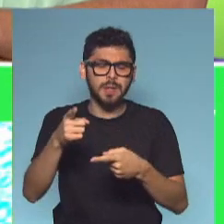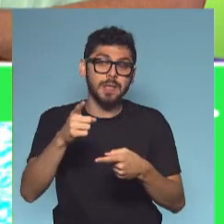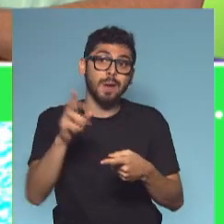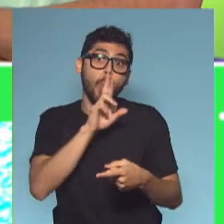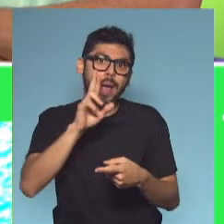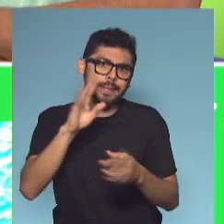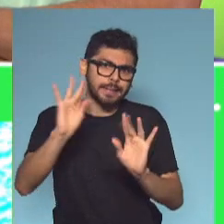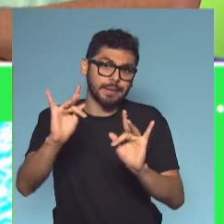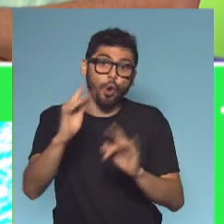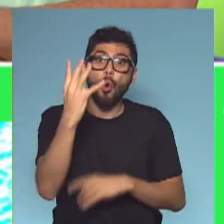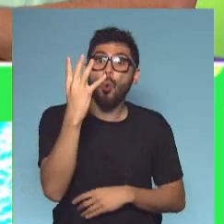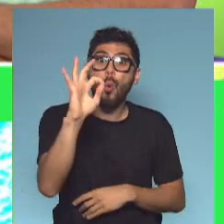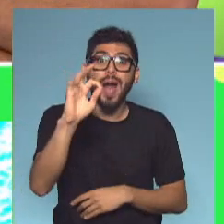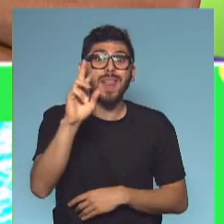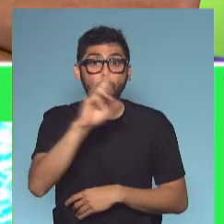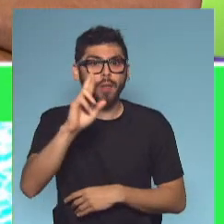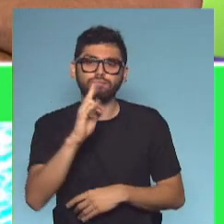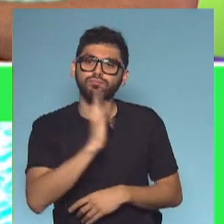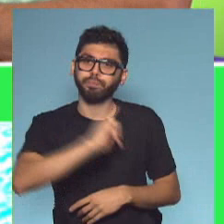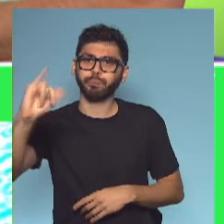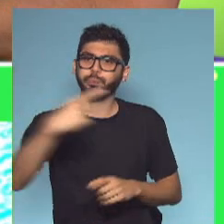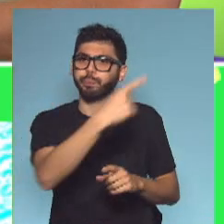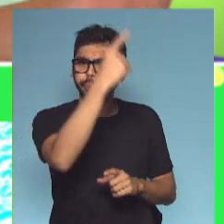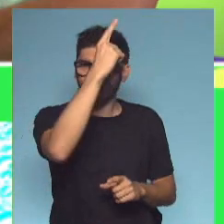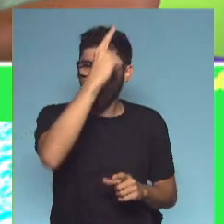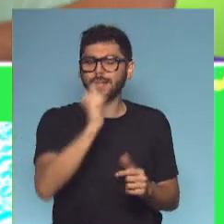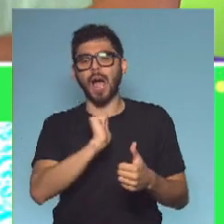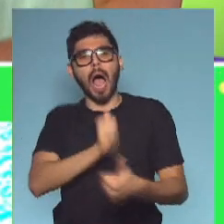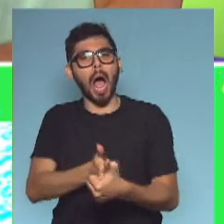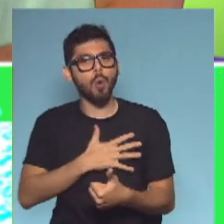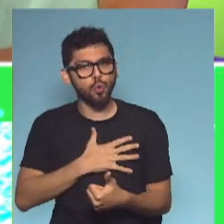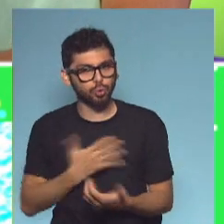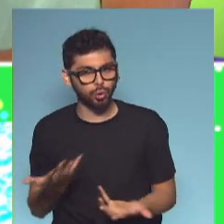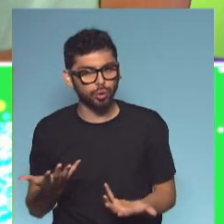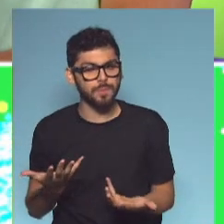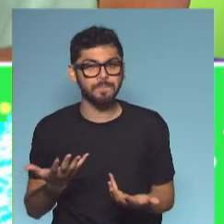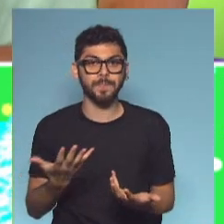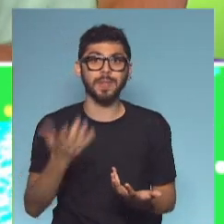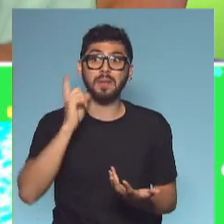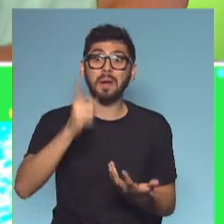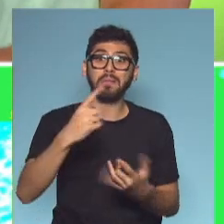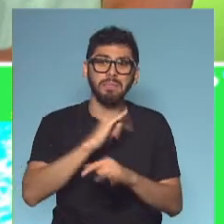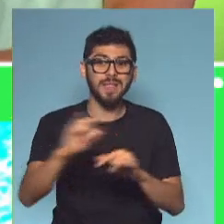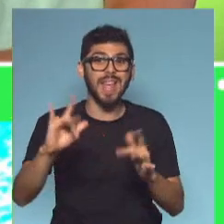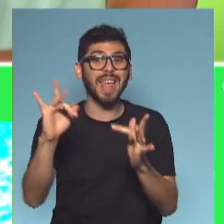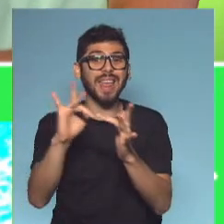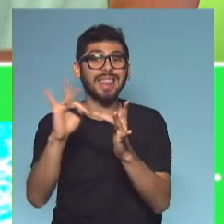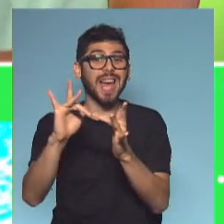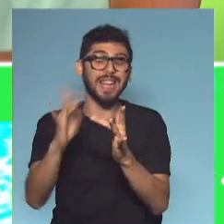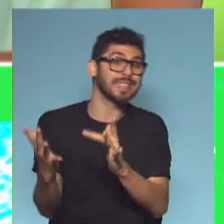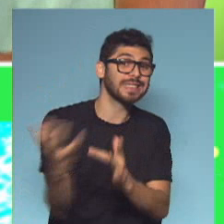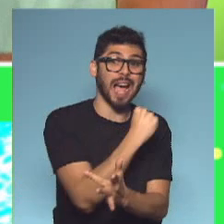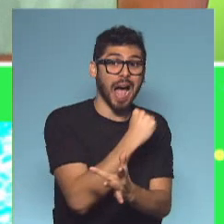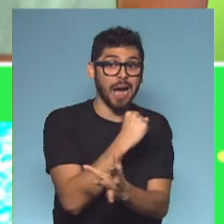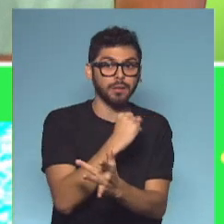40 mujeres que denunciaron un abuso. Y esto que hablaron de terminar con el acceso a internet que pueden tener ustedes es terminar